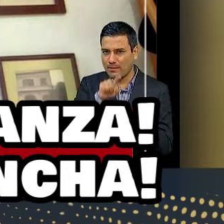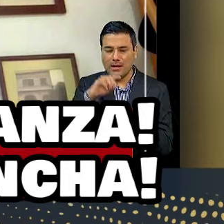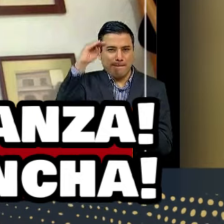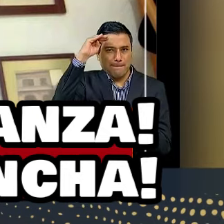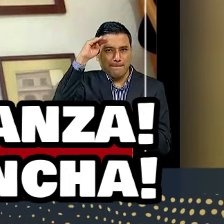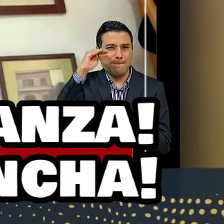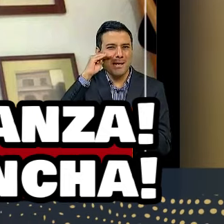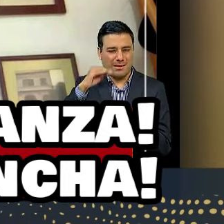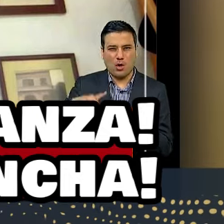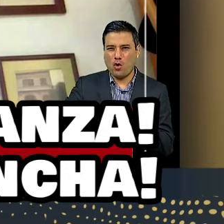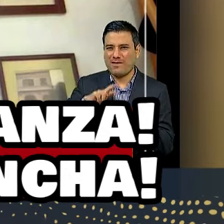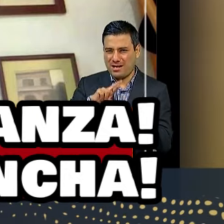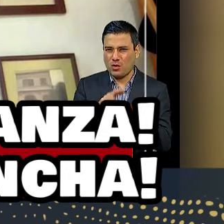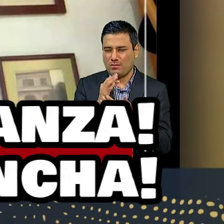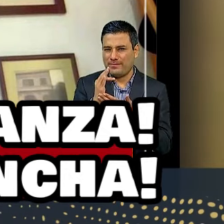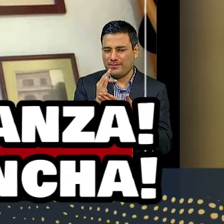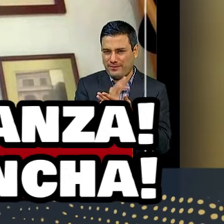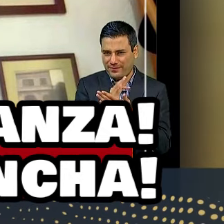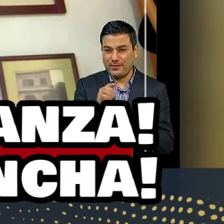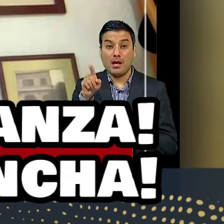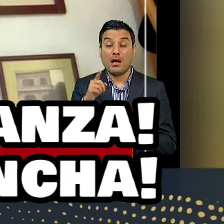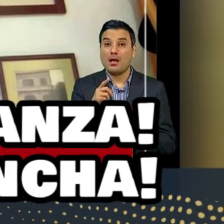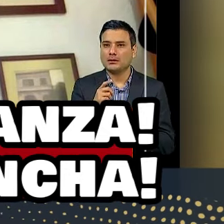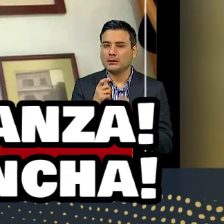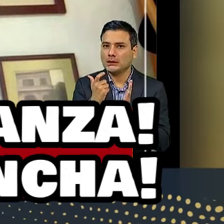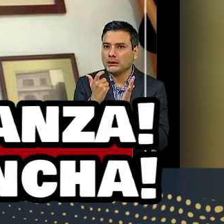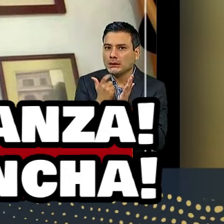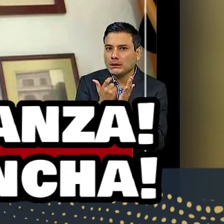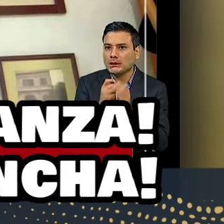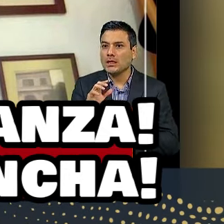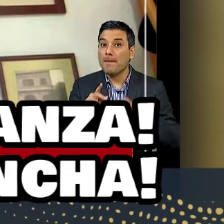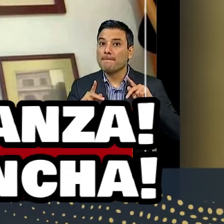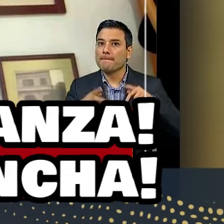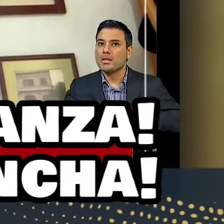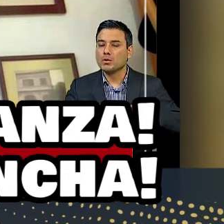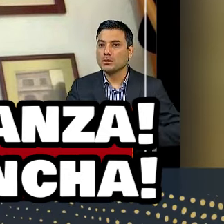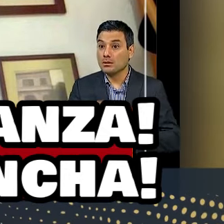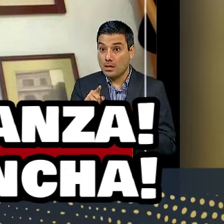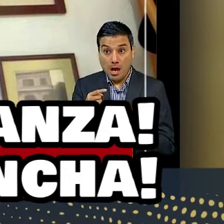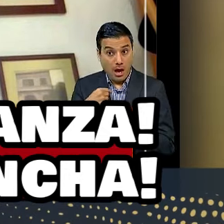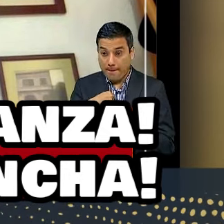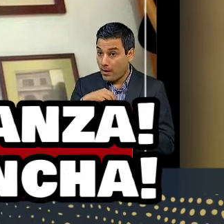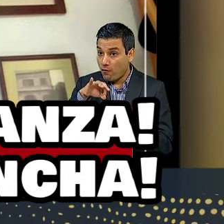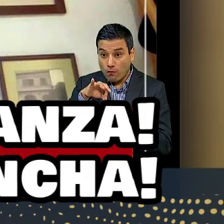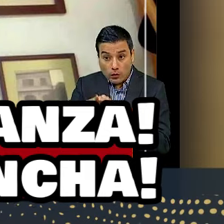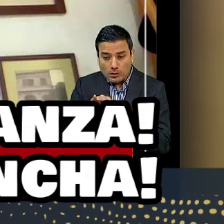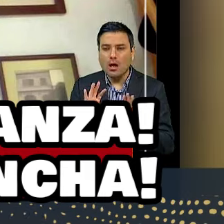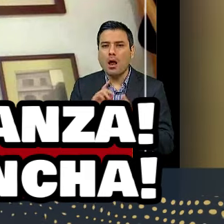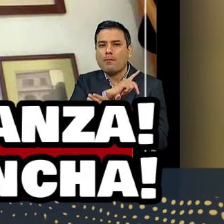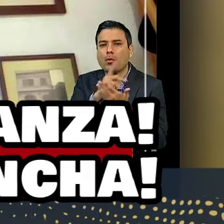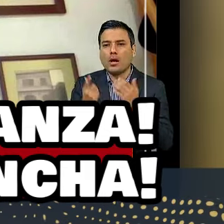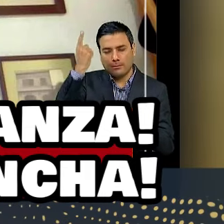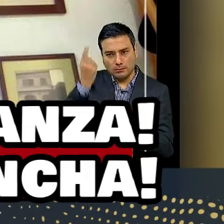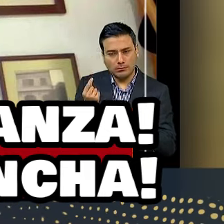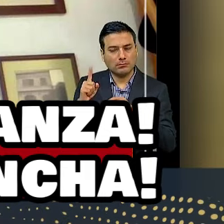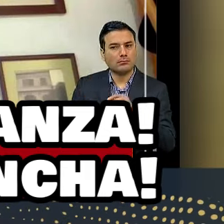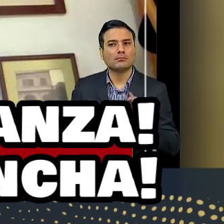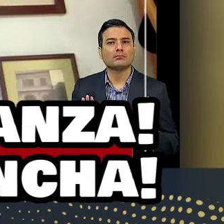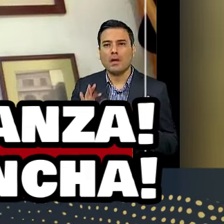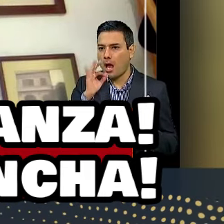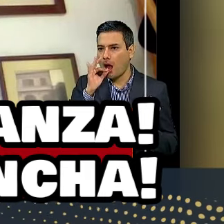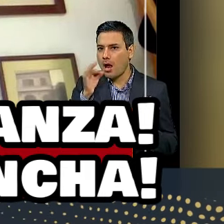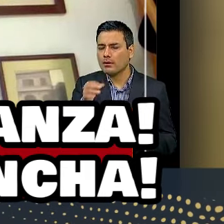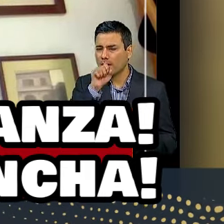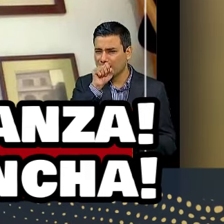para gobernador estaban condicionando estaban amenazando coaccionando a la gente de que si no votaban por ellas no había programas sociales lo mismo